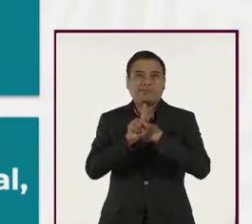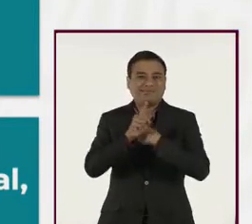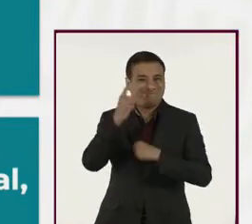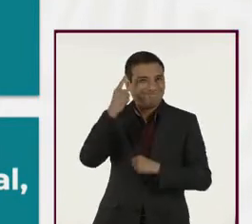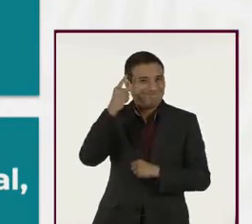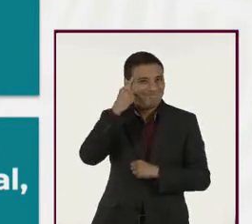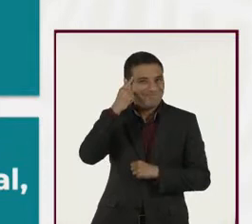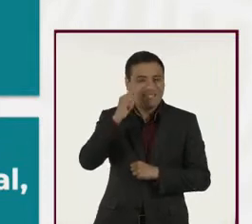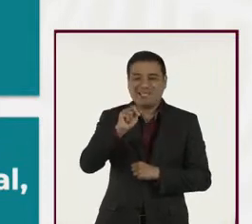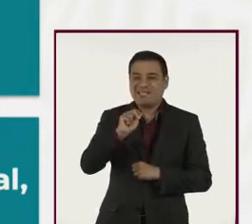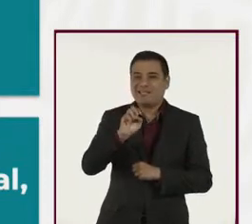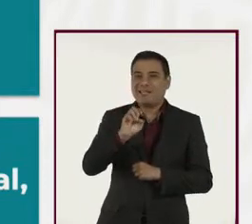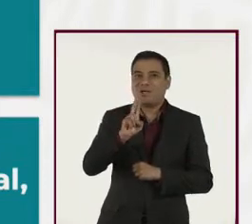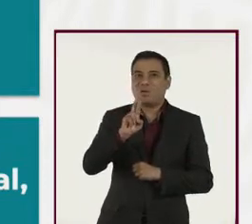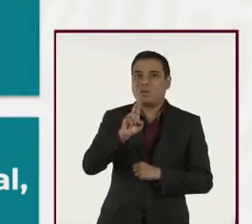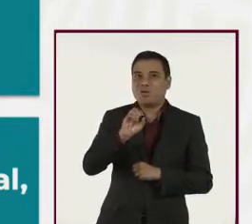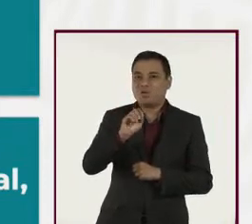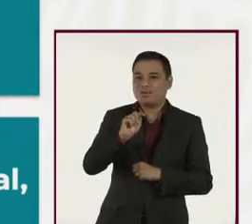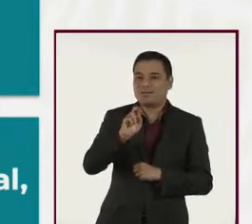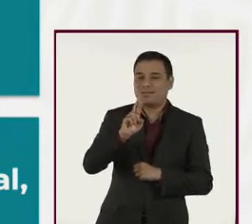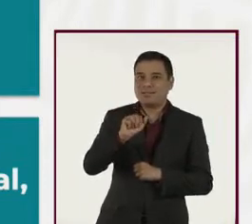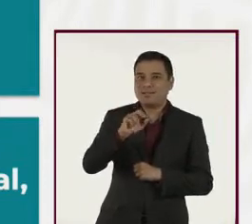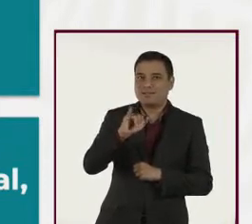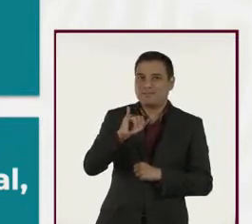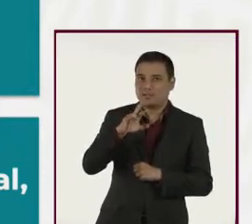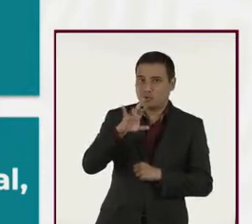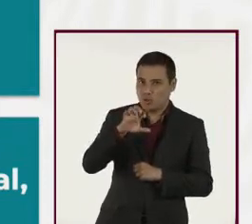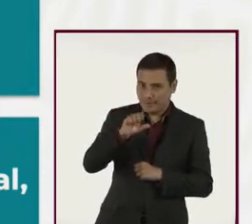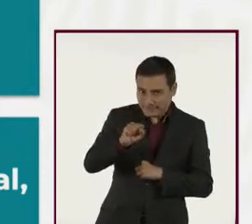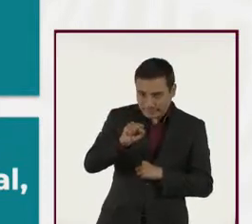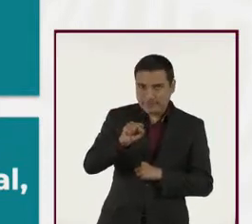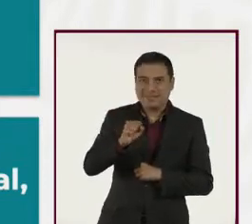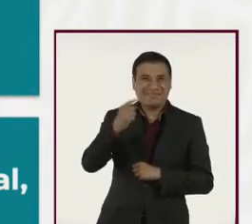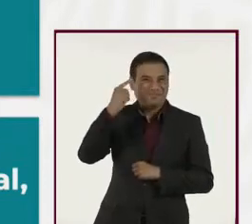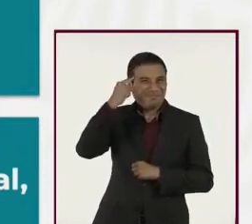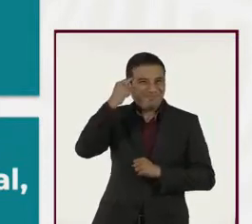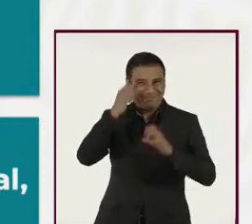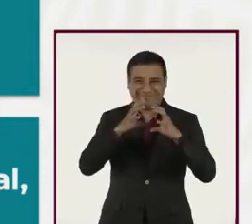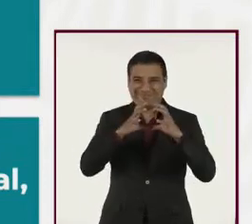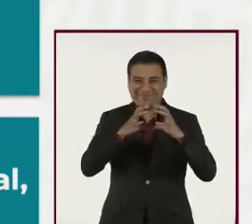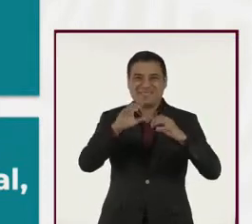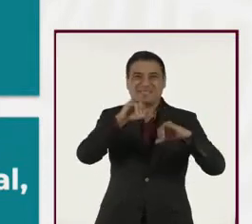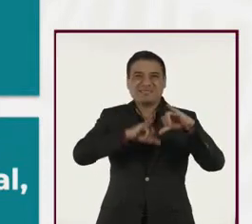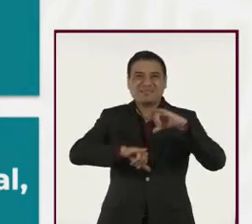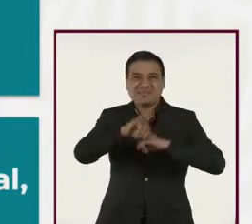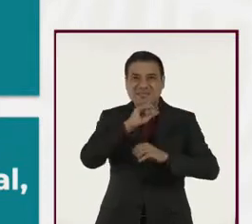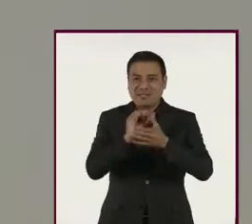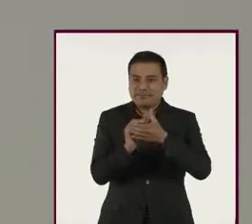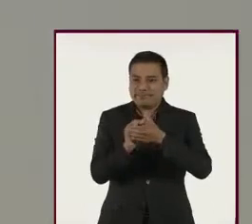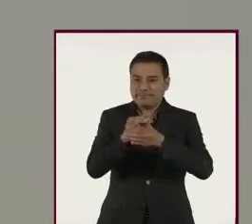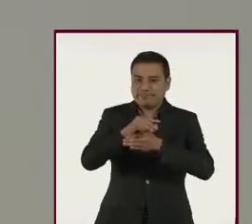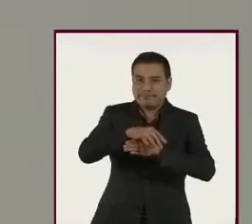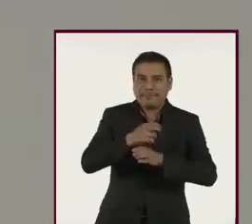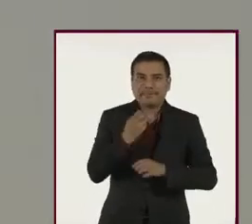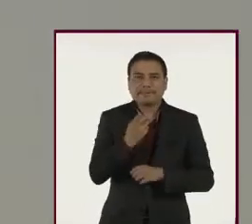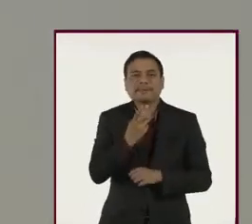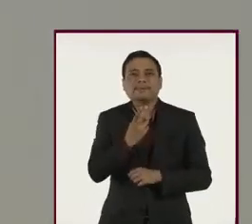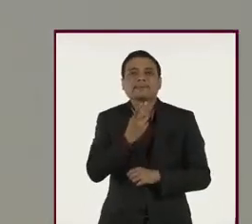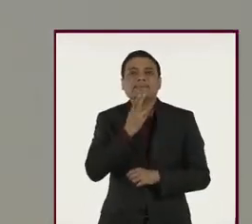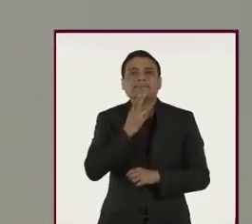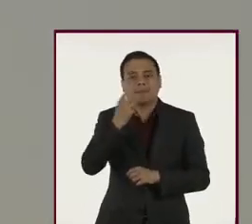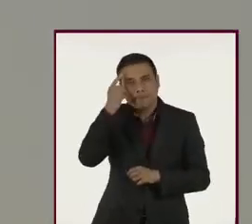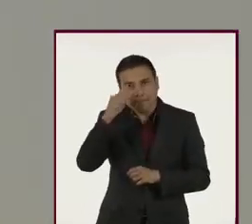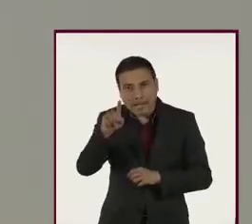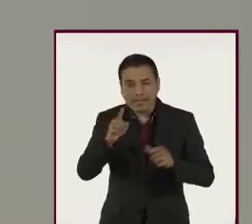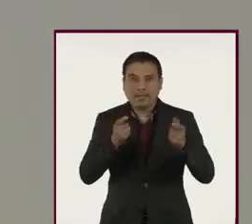de neurotransmisores como estas sustancias químicas a nivel del sistema nervioso central que se van a encargar de regular ciertas áreas.